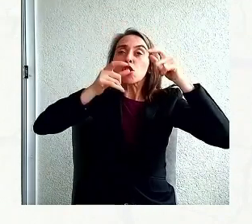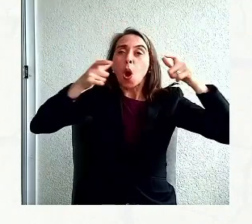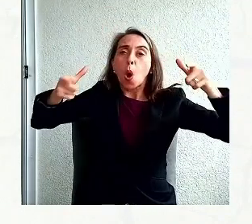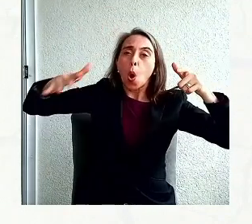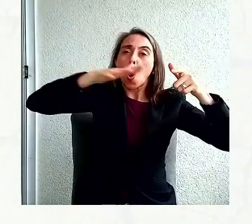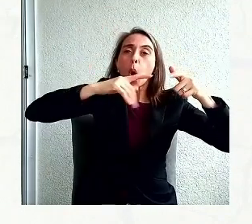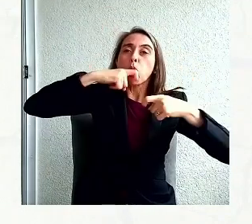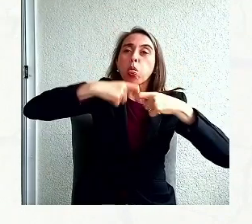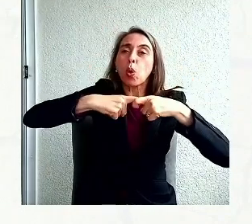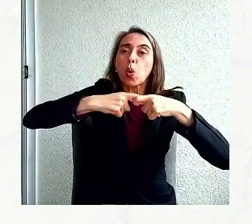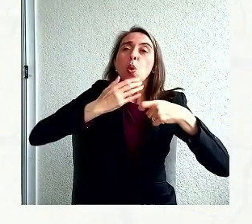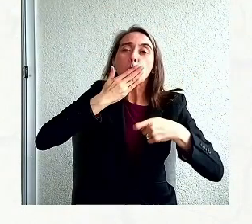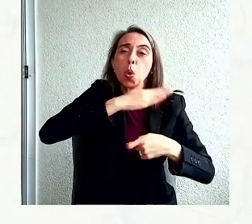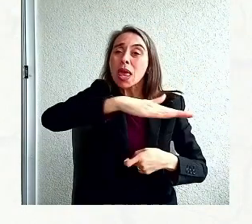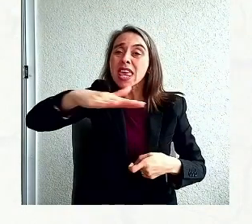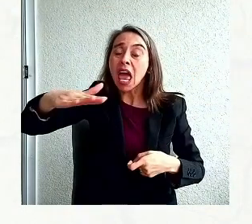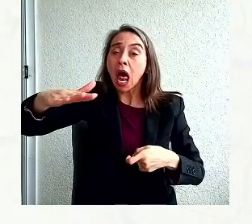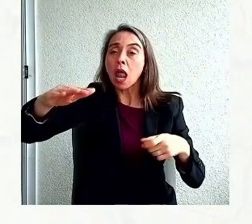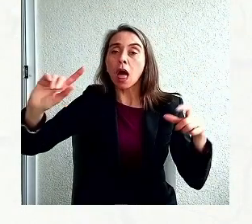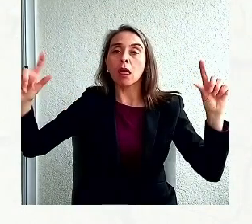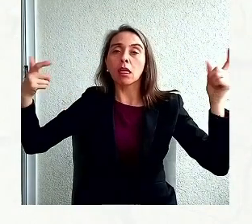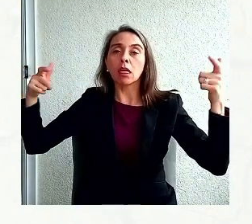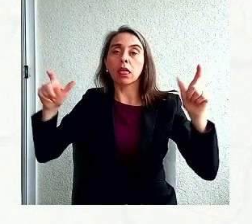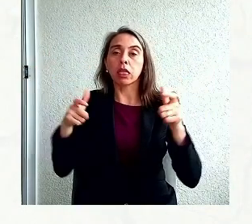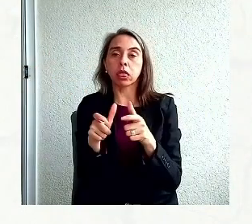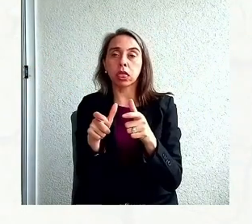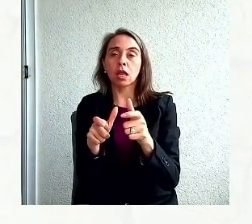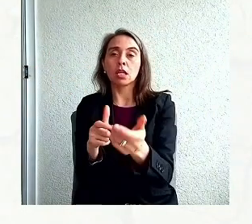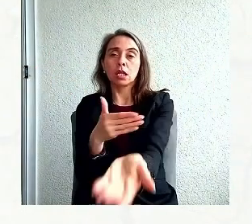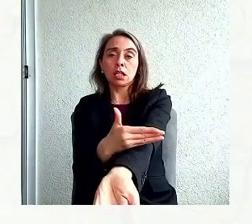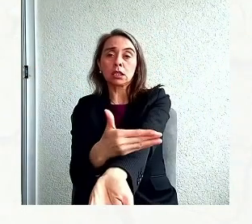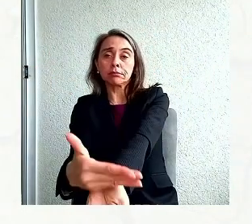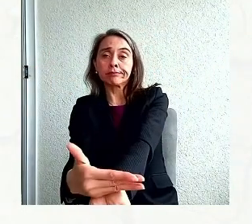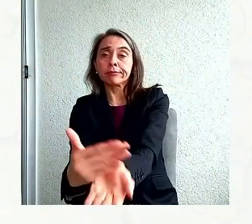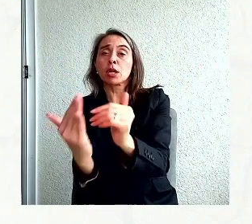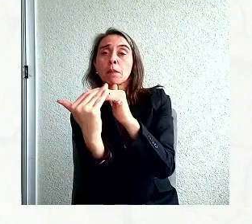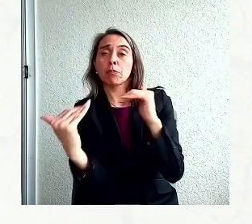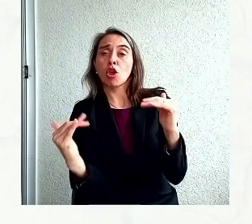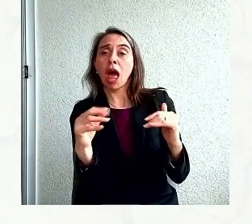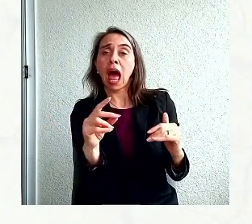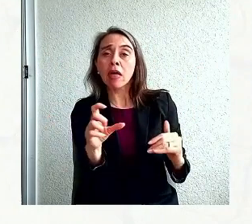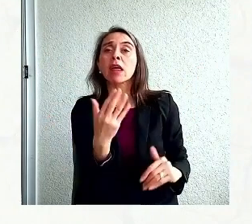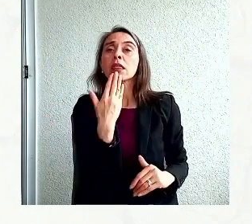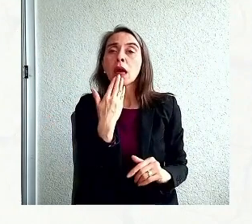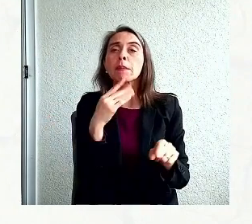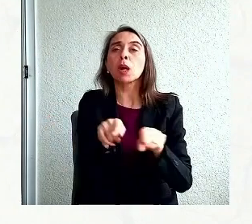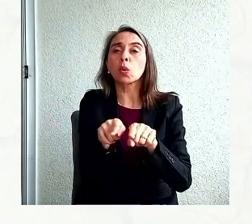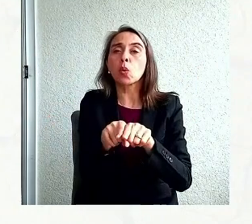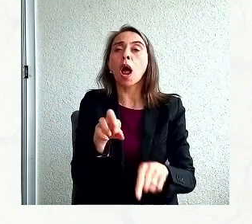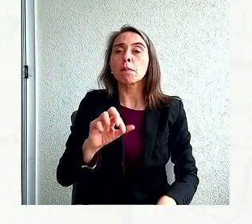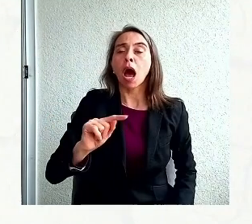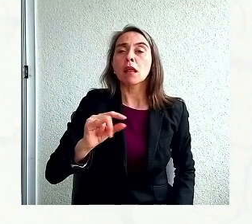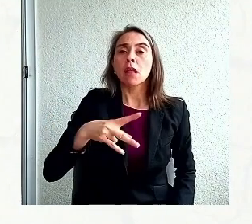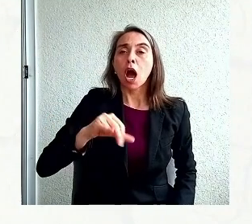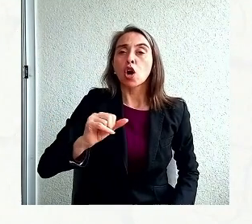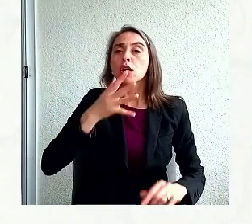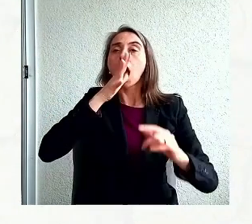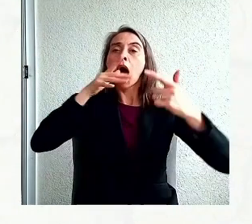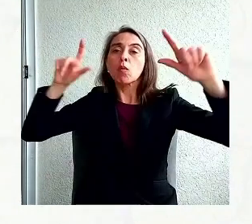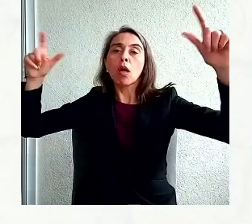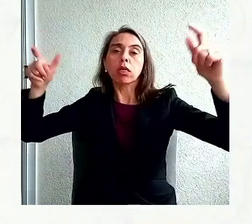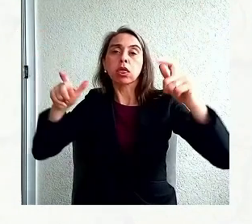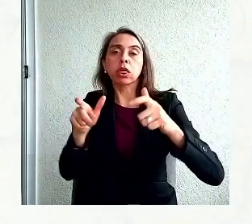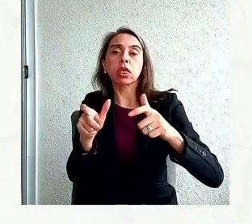decir, el efecto o el impacto del cambio climático sobre las zonas polares y de alta montaña es